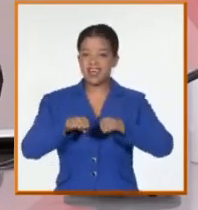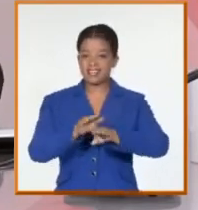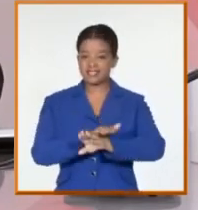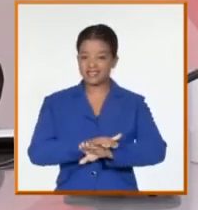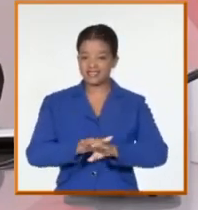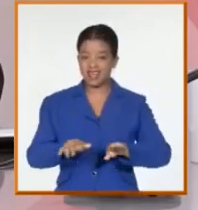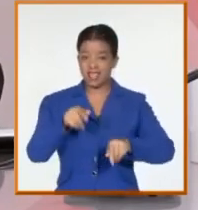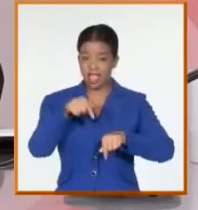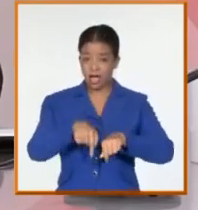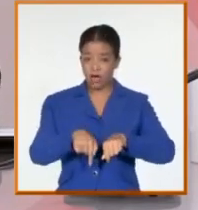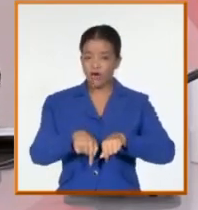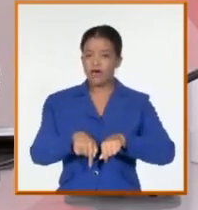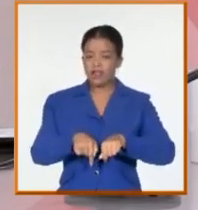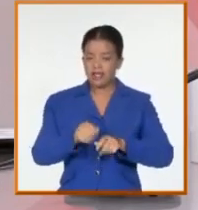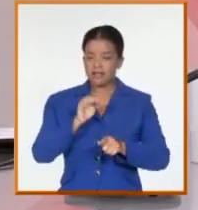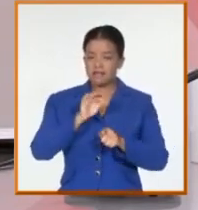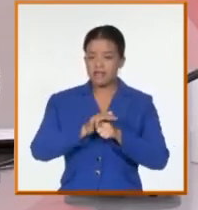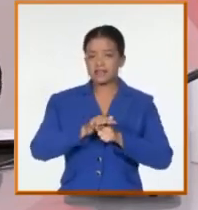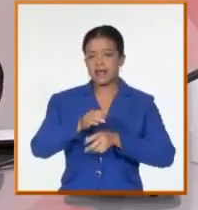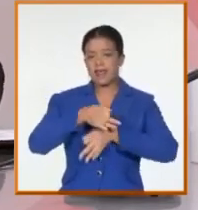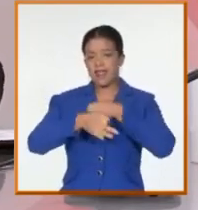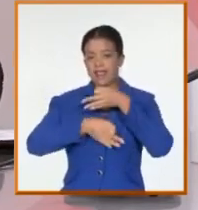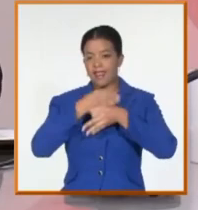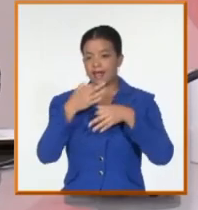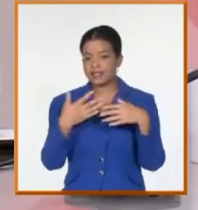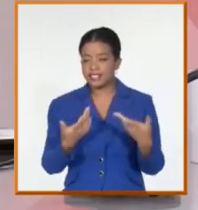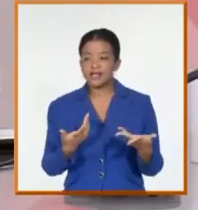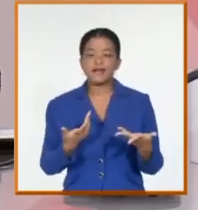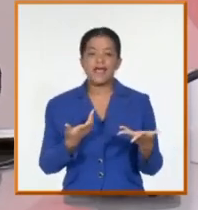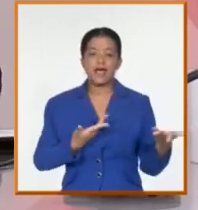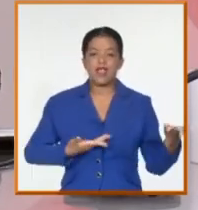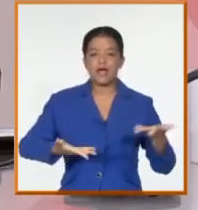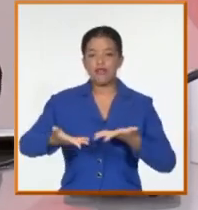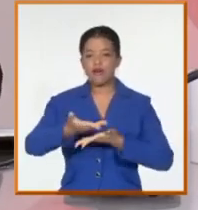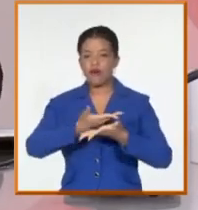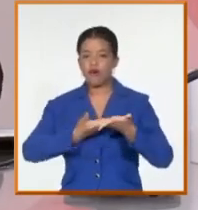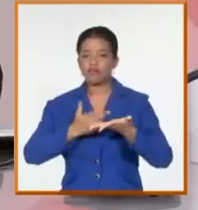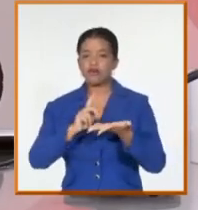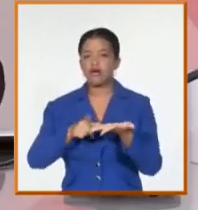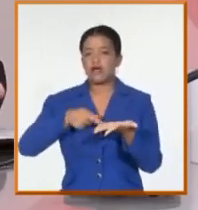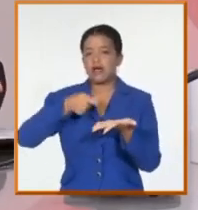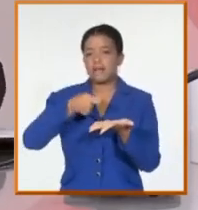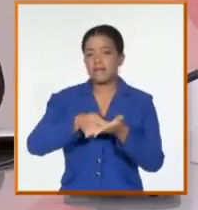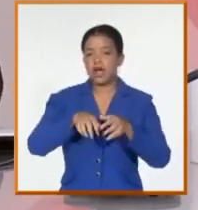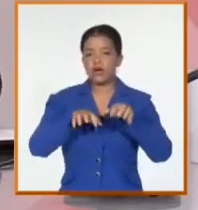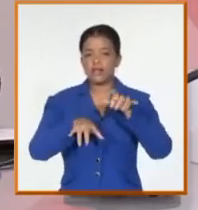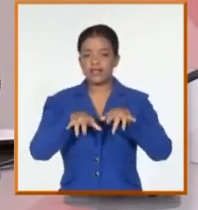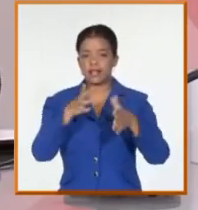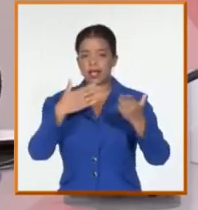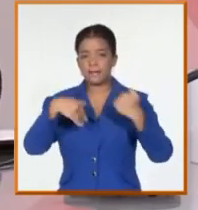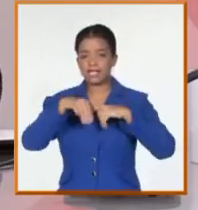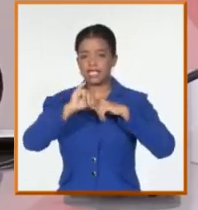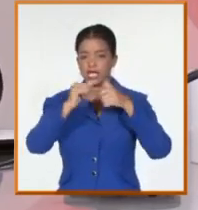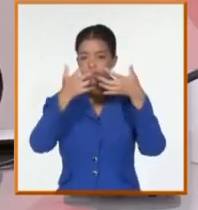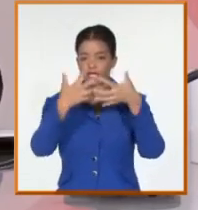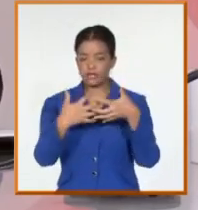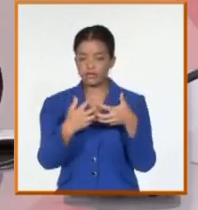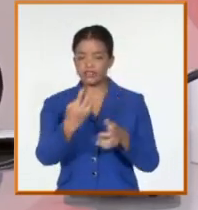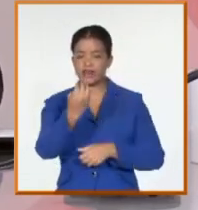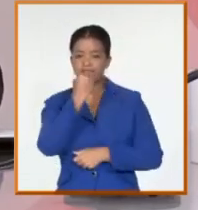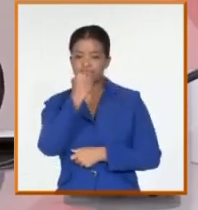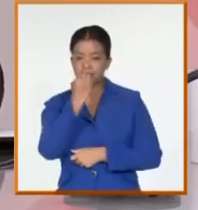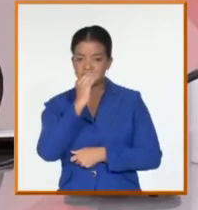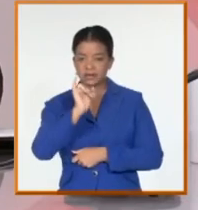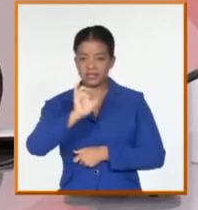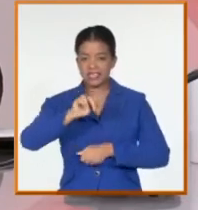le propongo entonces que entremos a hablar del comercio electrónico y los pagos digitales en el Ministerio de Industria alimentaria y en las instituciones